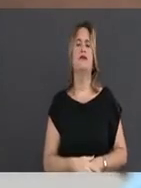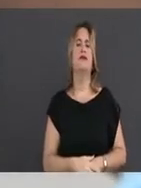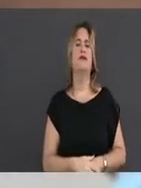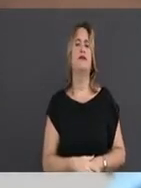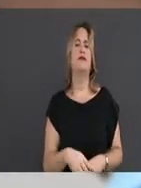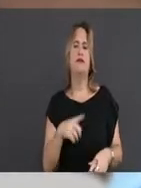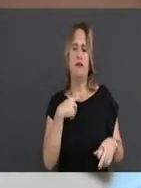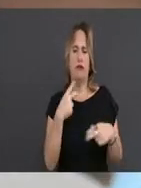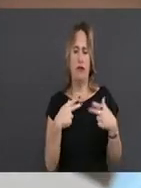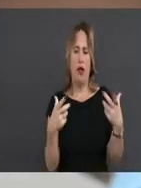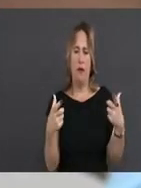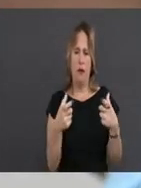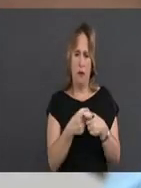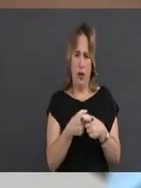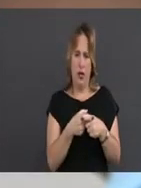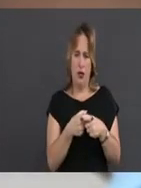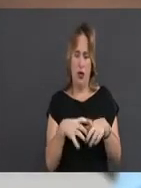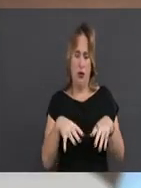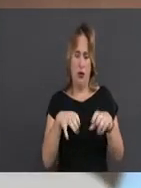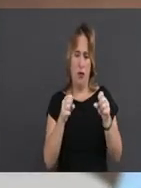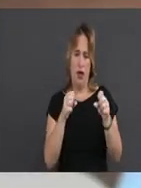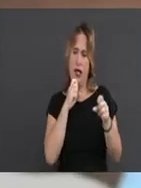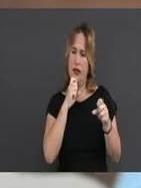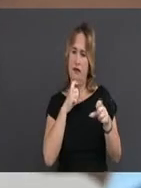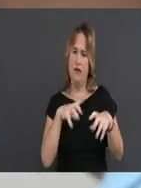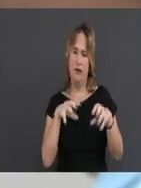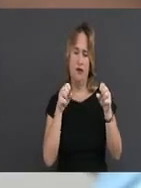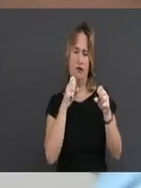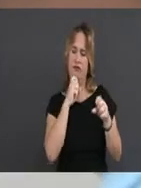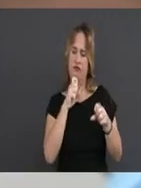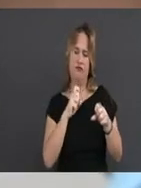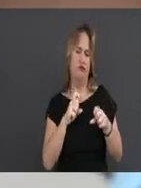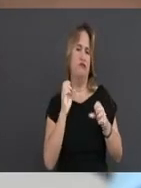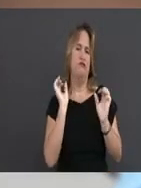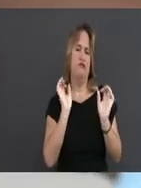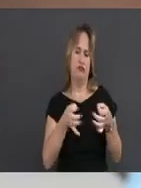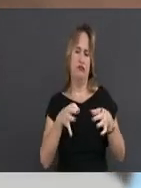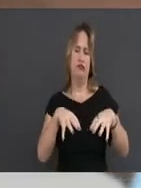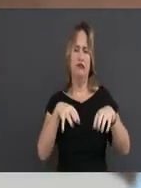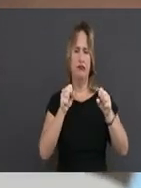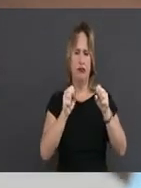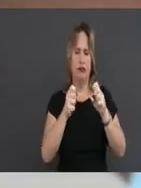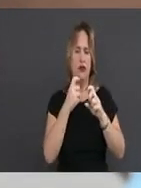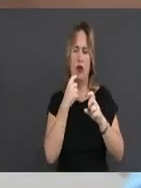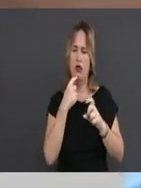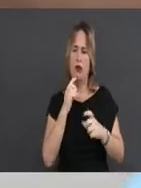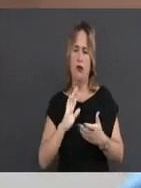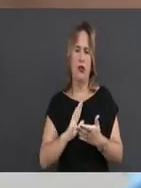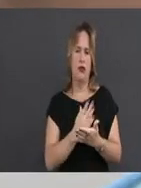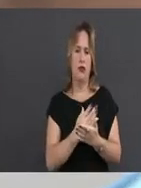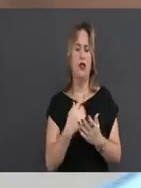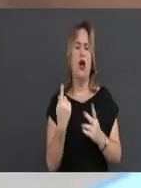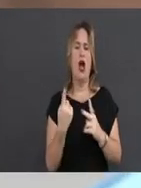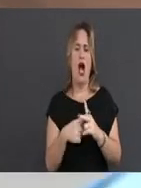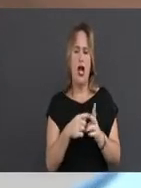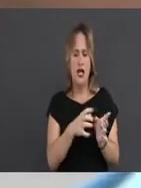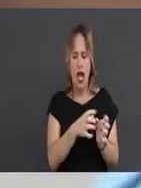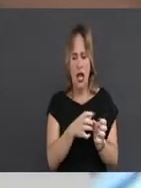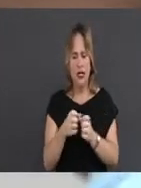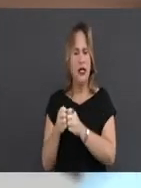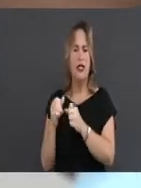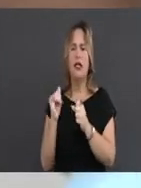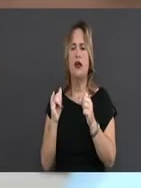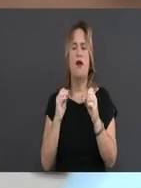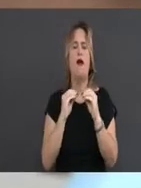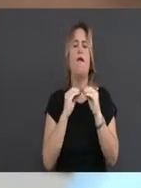suplir esta demanda, este consumo de la población, de la generación no puede. Entonces hay que retirar también en la